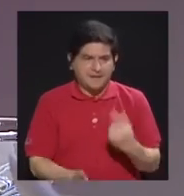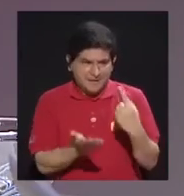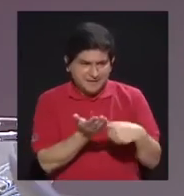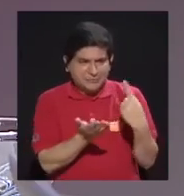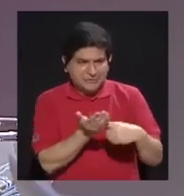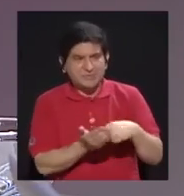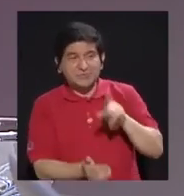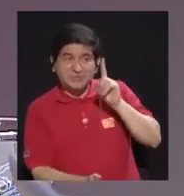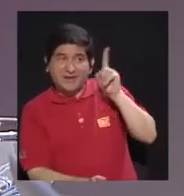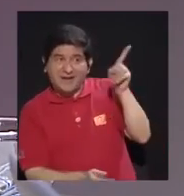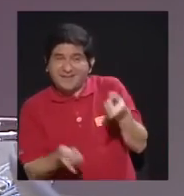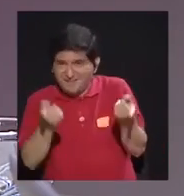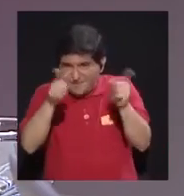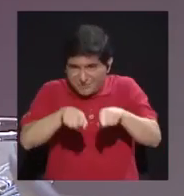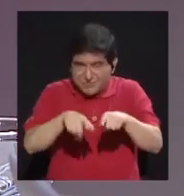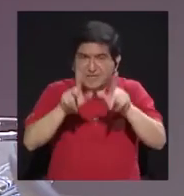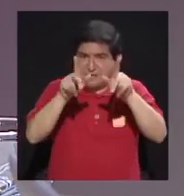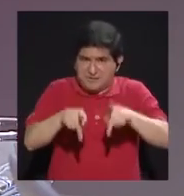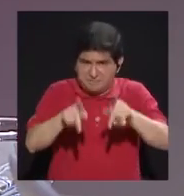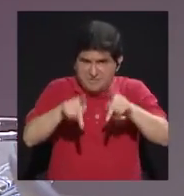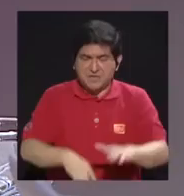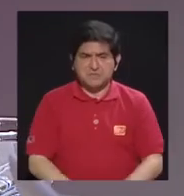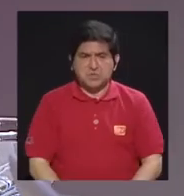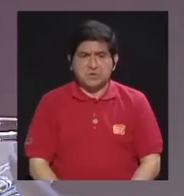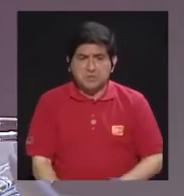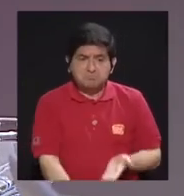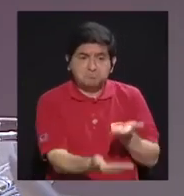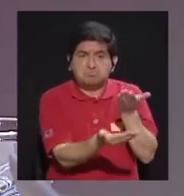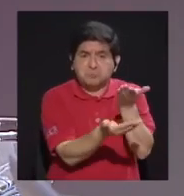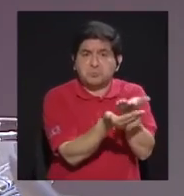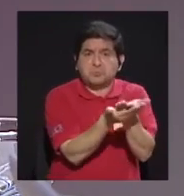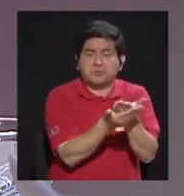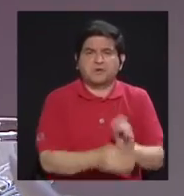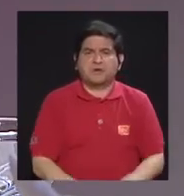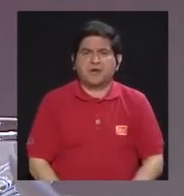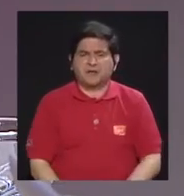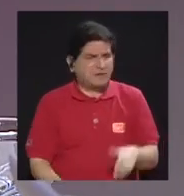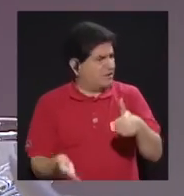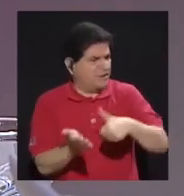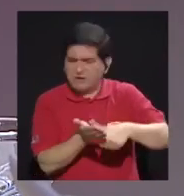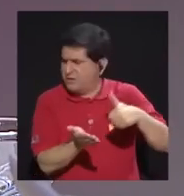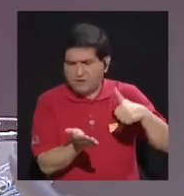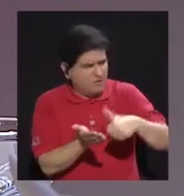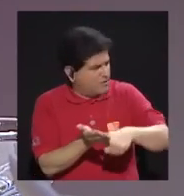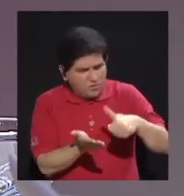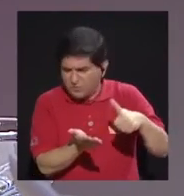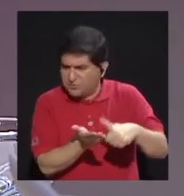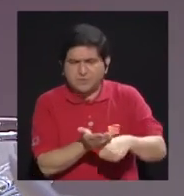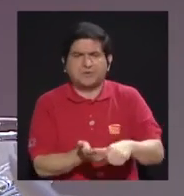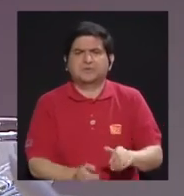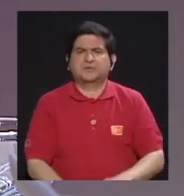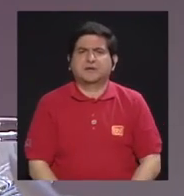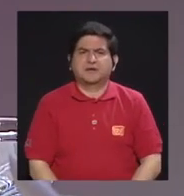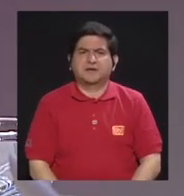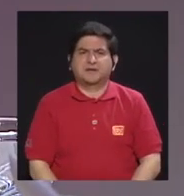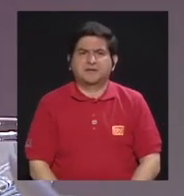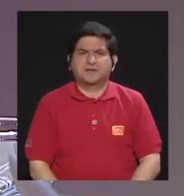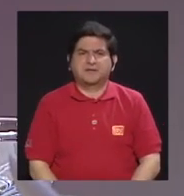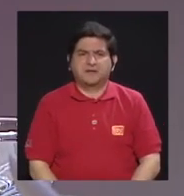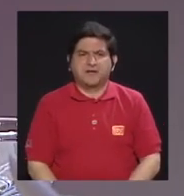allá, porque hay personas que han planteado que la abstención no va